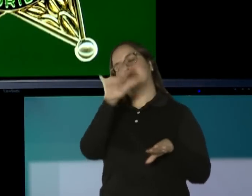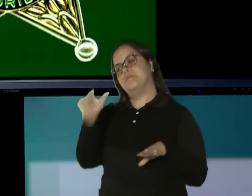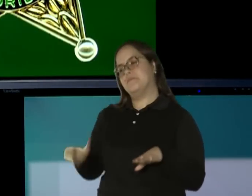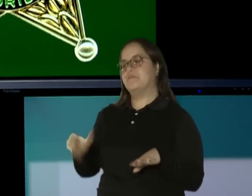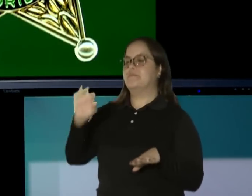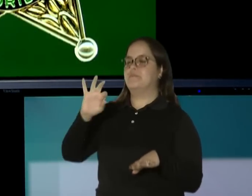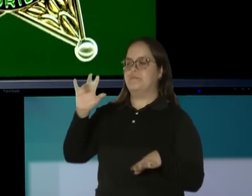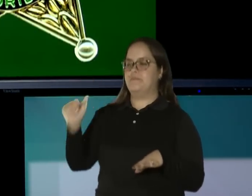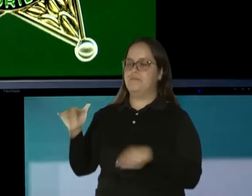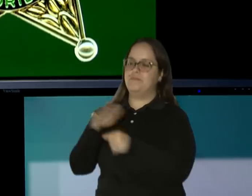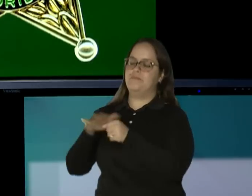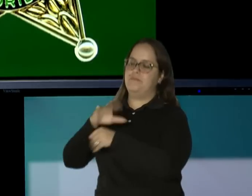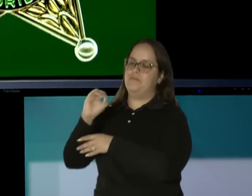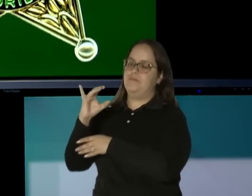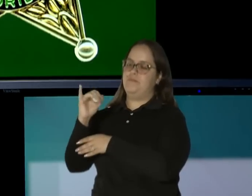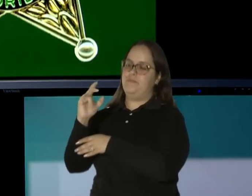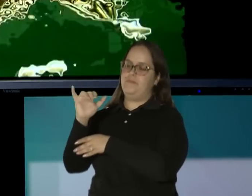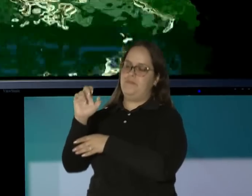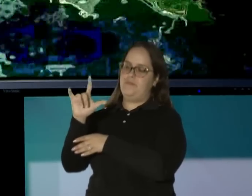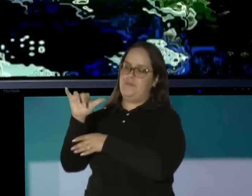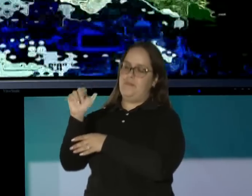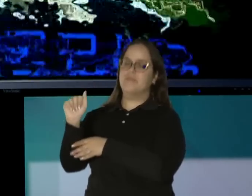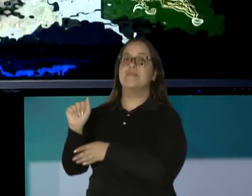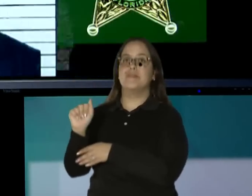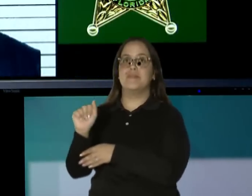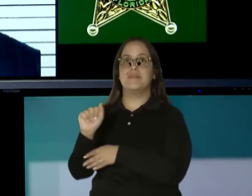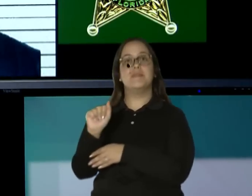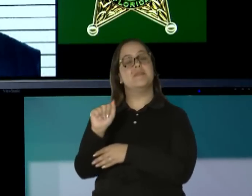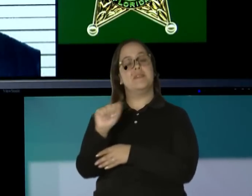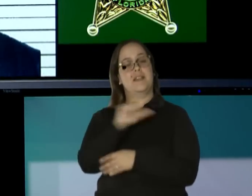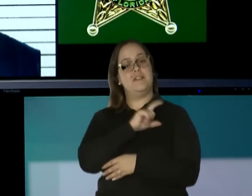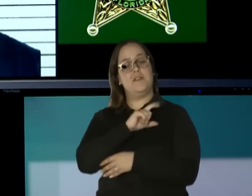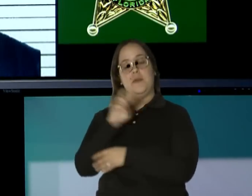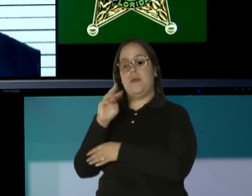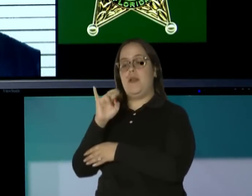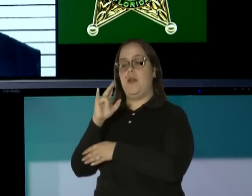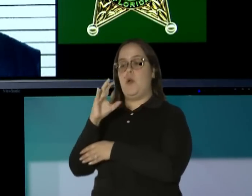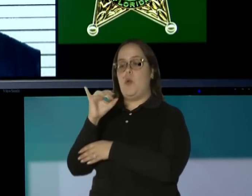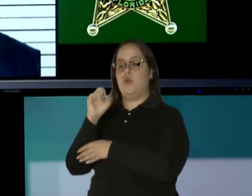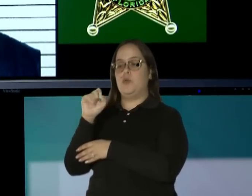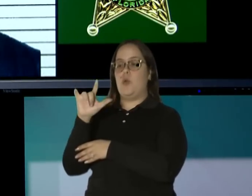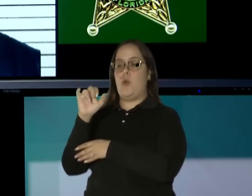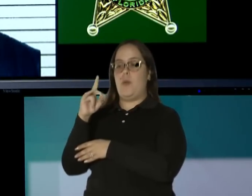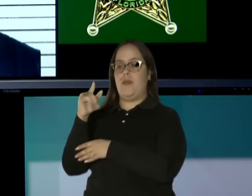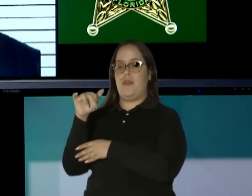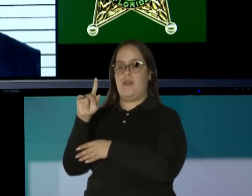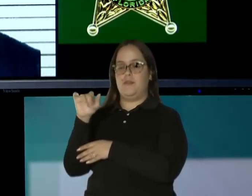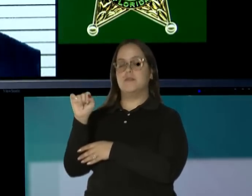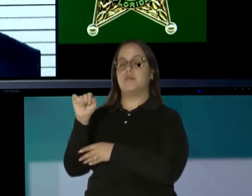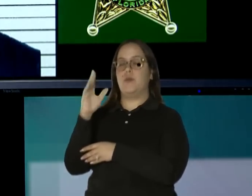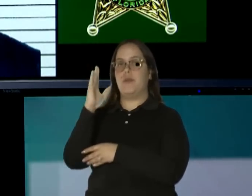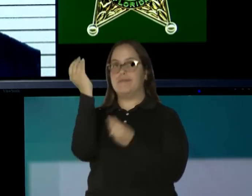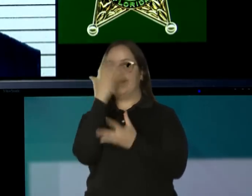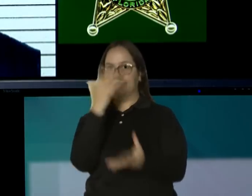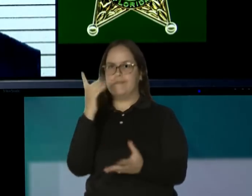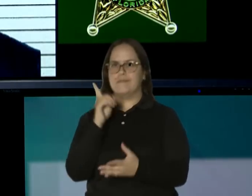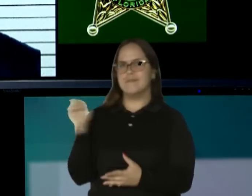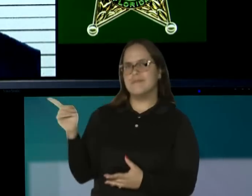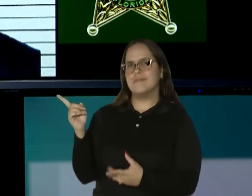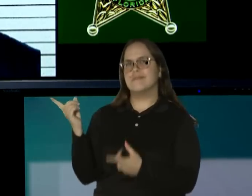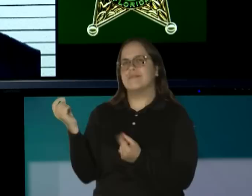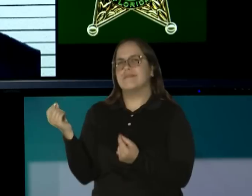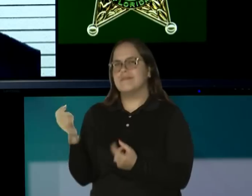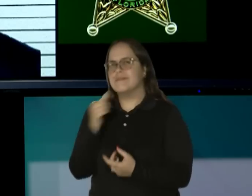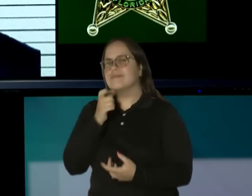condado de Oceola, en el estado de la Florida, donde el sheriff Marcos López nos va a traer información. ¡Guau! ¿Qué habrá pasado con este individuo que hizo?